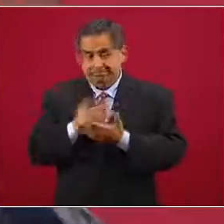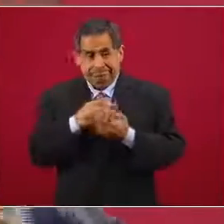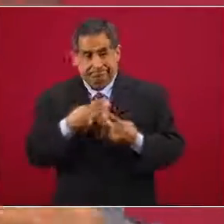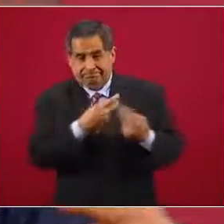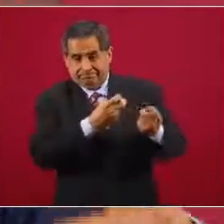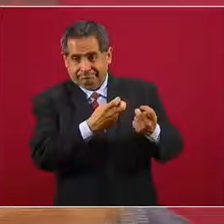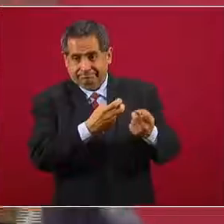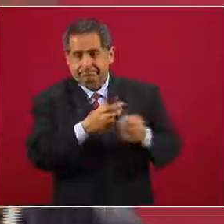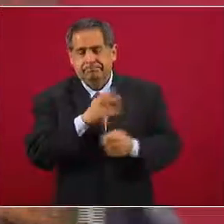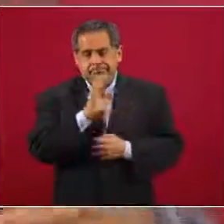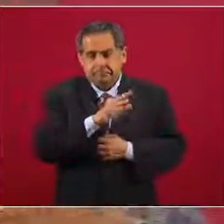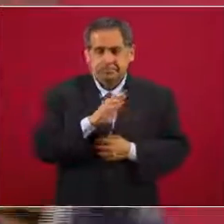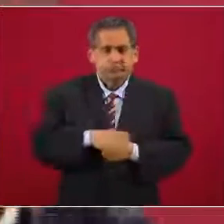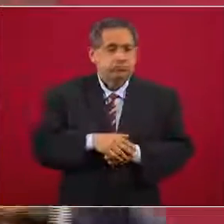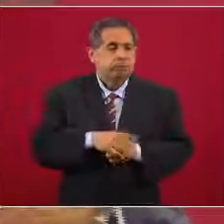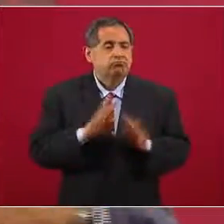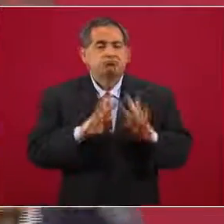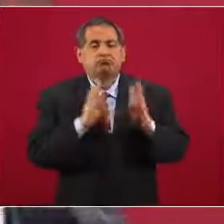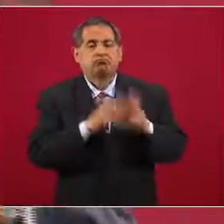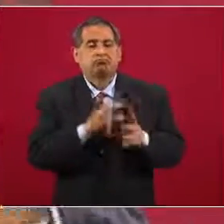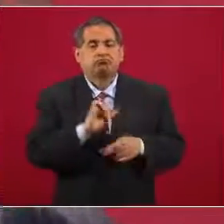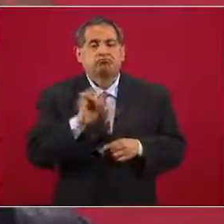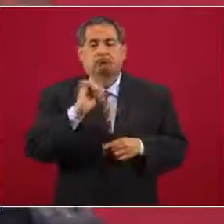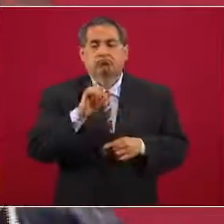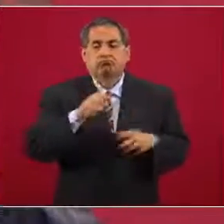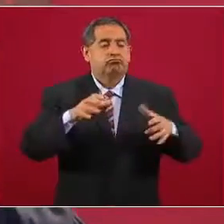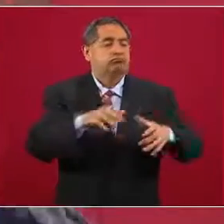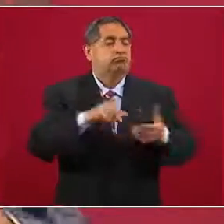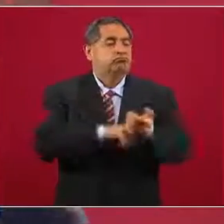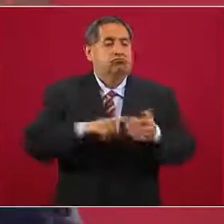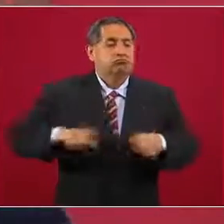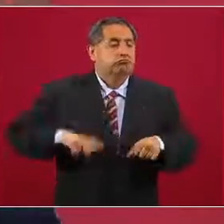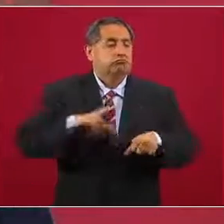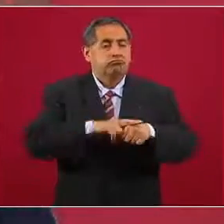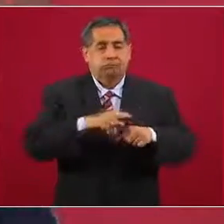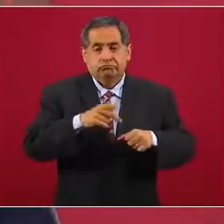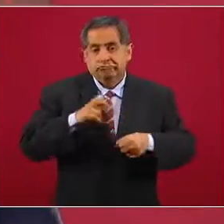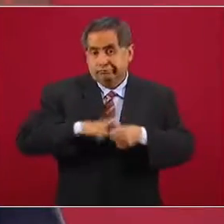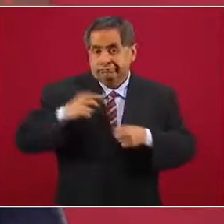tienen una reunión los funcionarios del gobierno de Guanajuato,